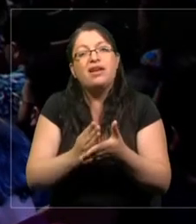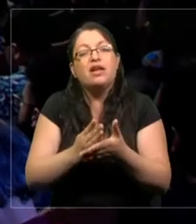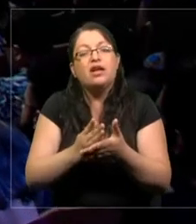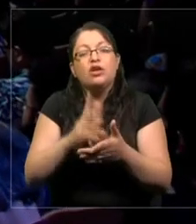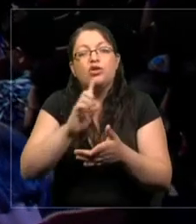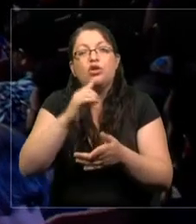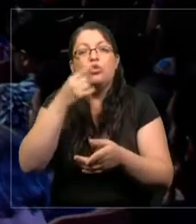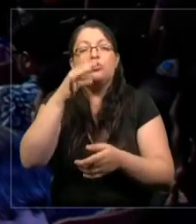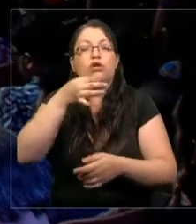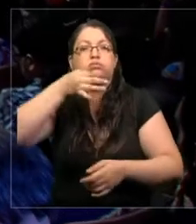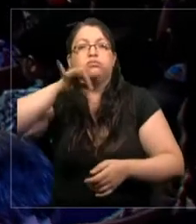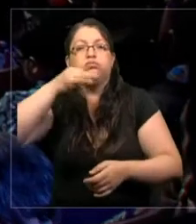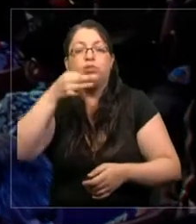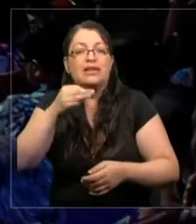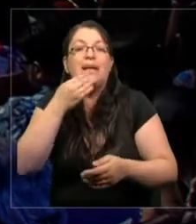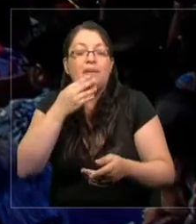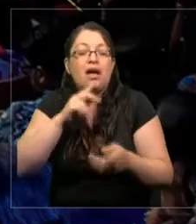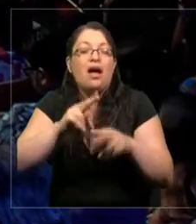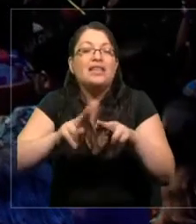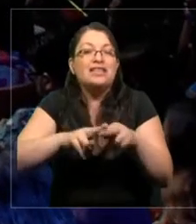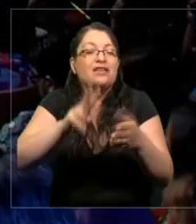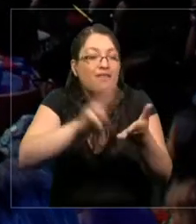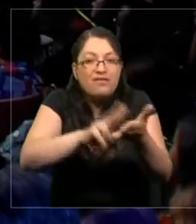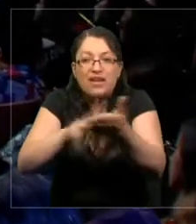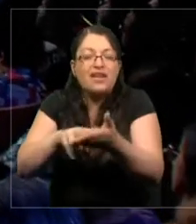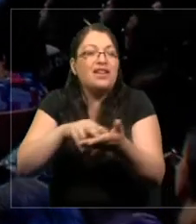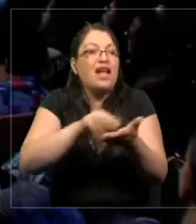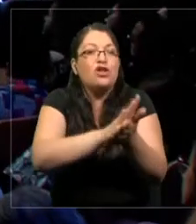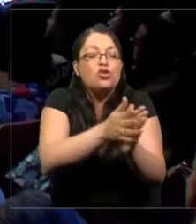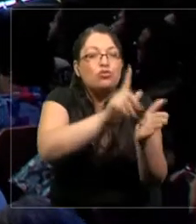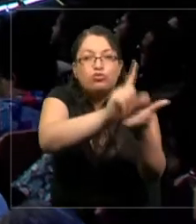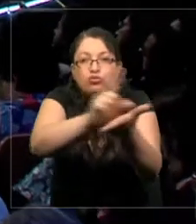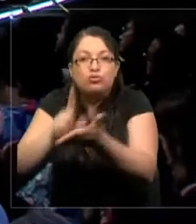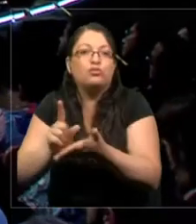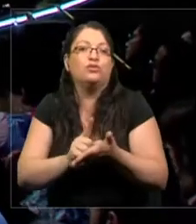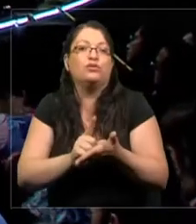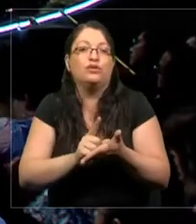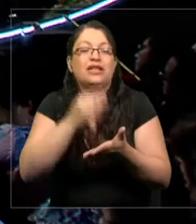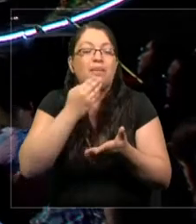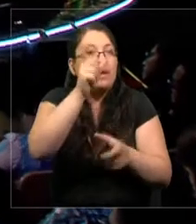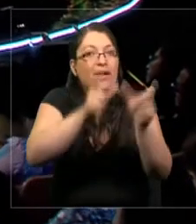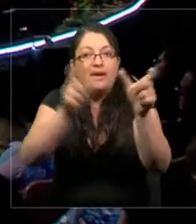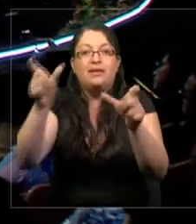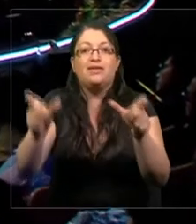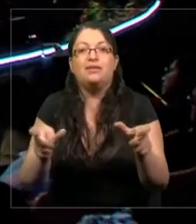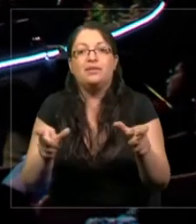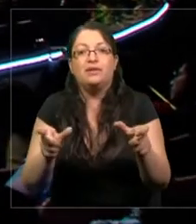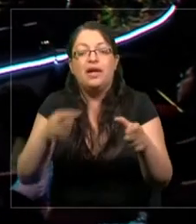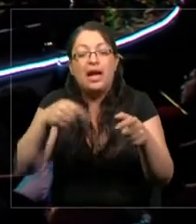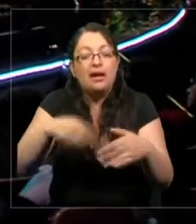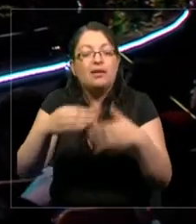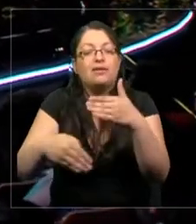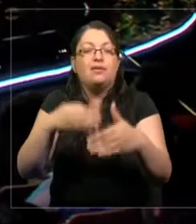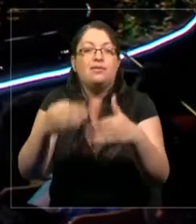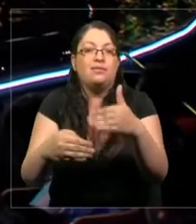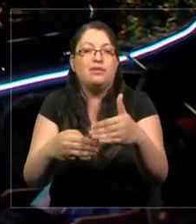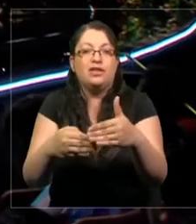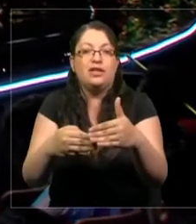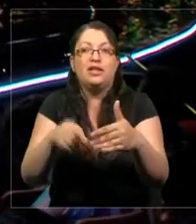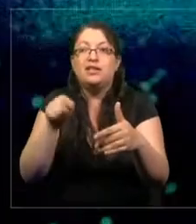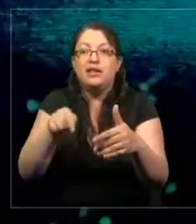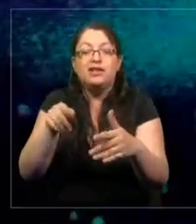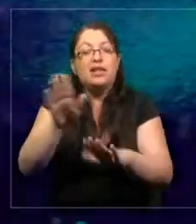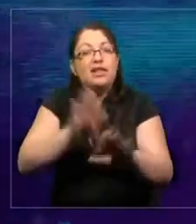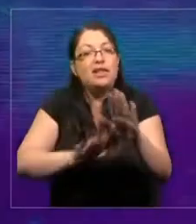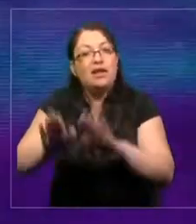instalarse en la realidad de los territorios y en la realidad en la realidad de las personas este es un proceso además el proceso de